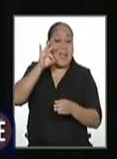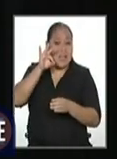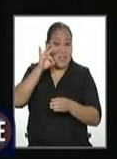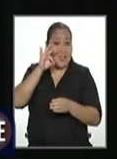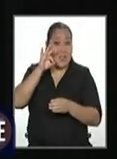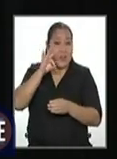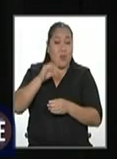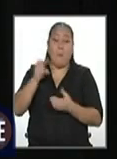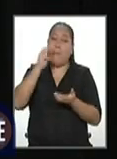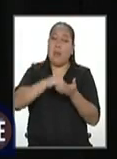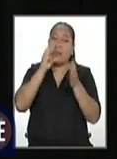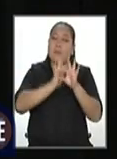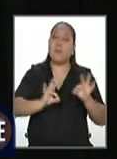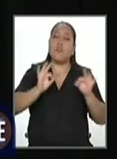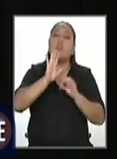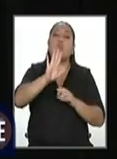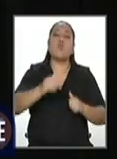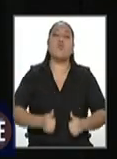importante de tu vida.